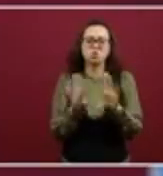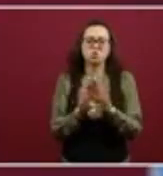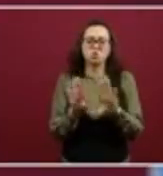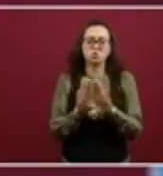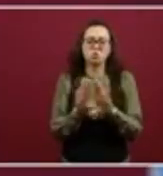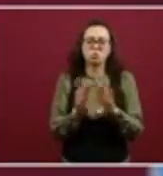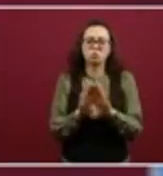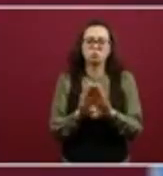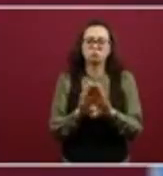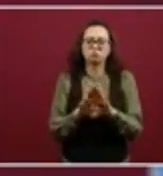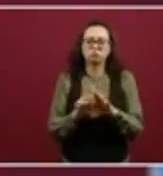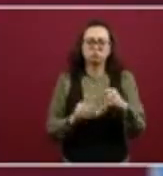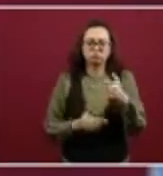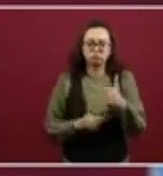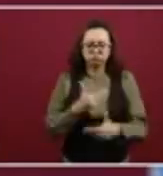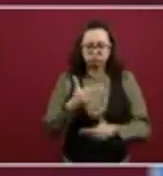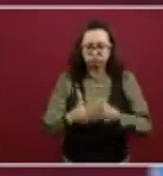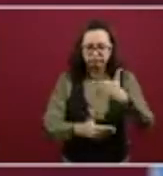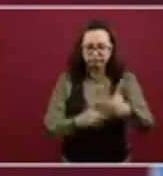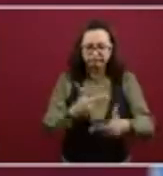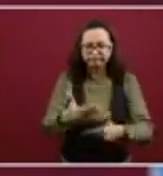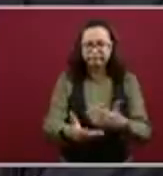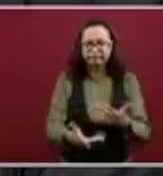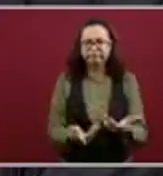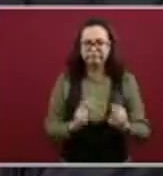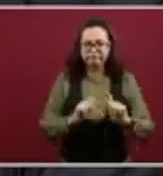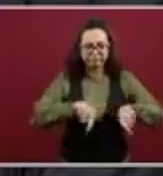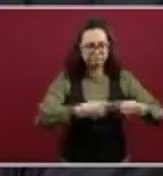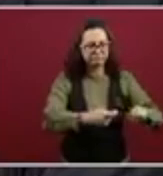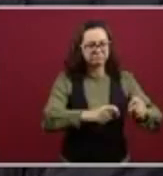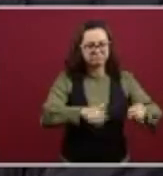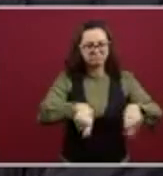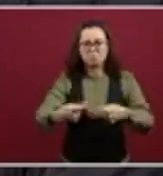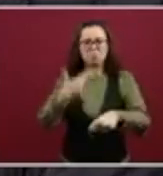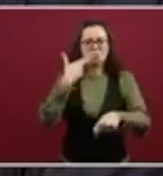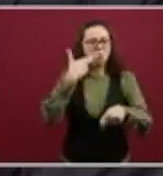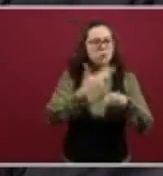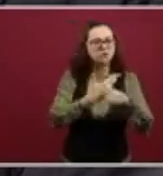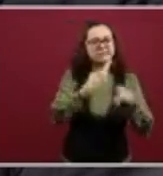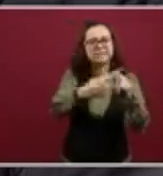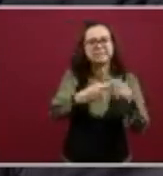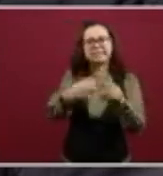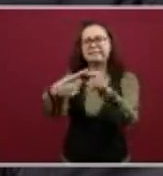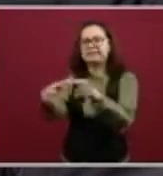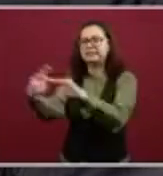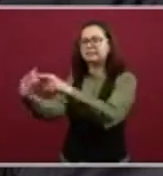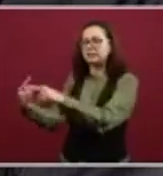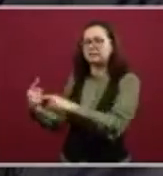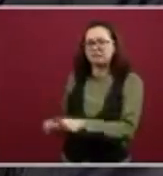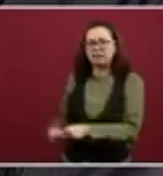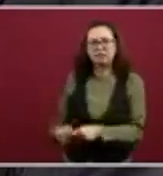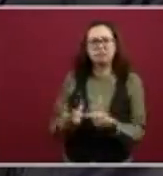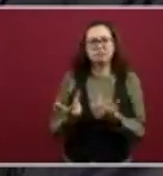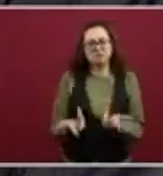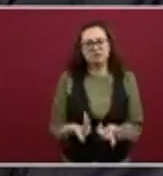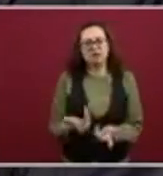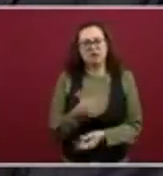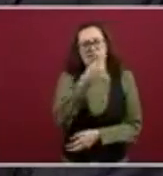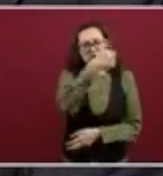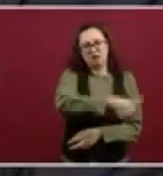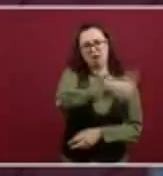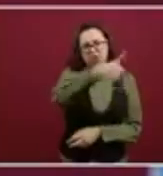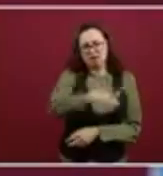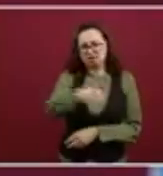se va a jugar, es decir, qué papel le corresponde a